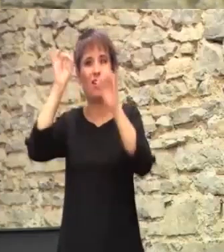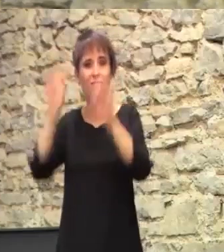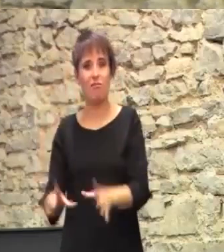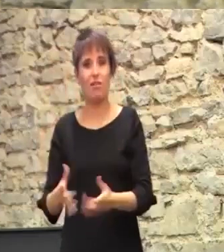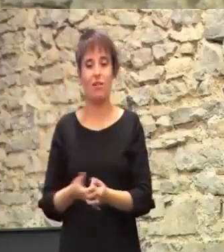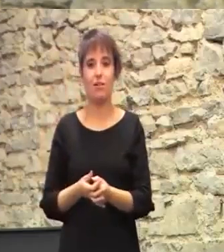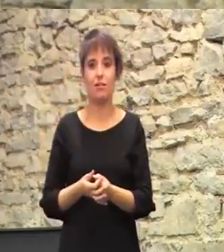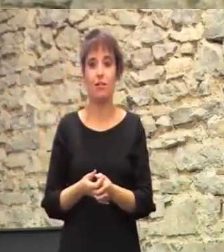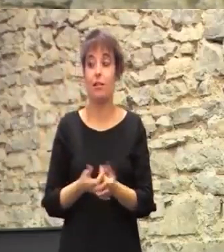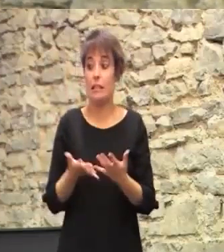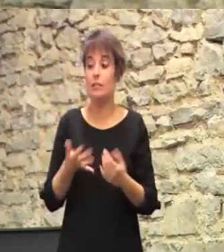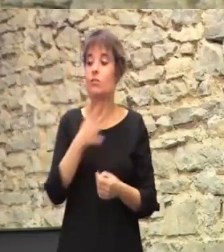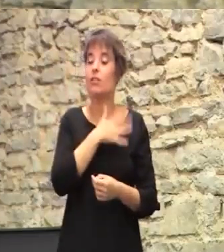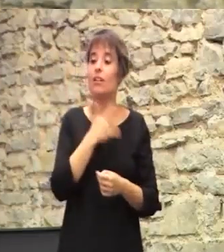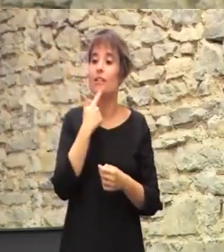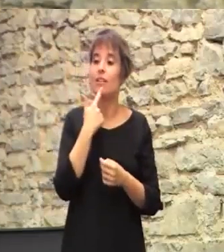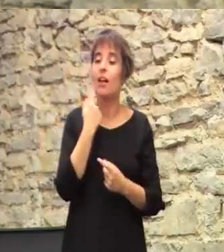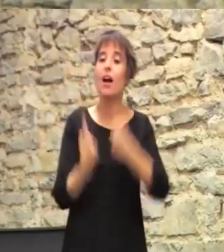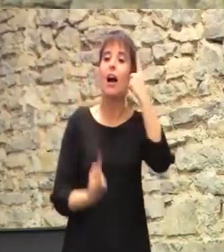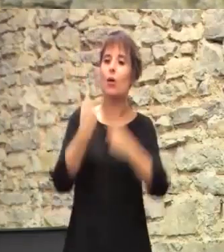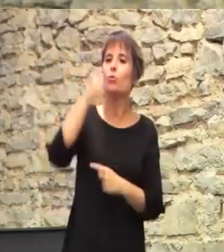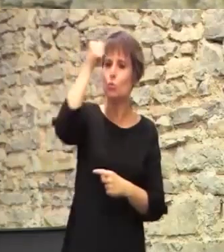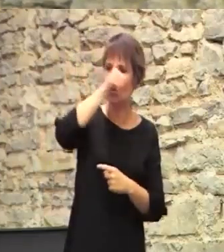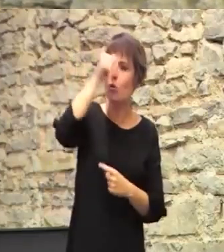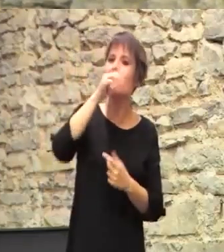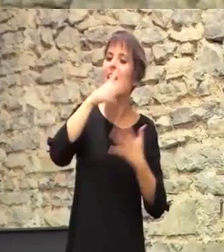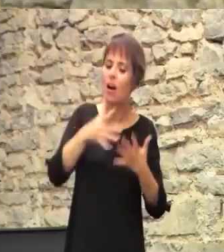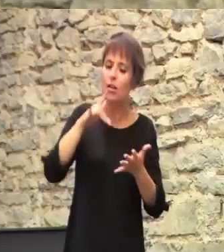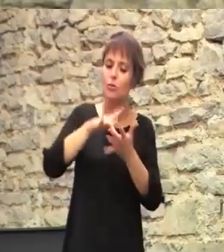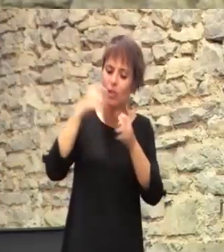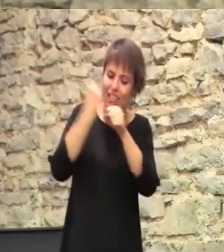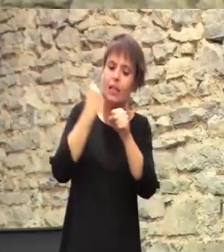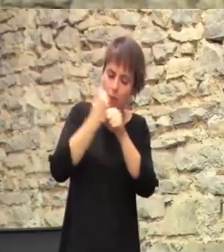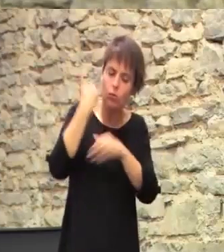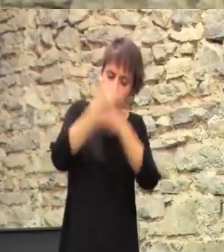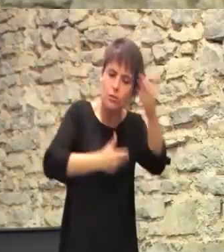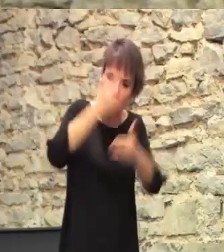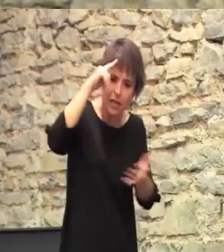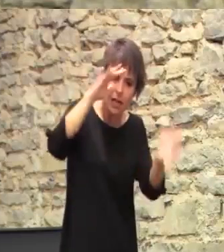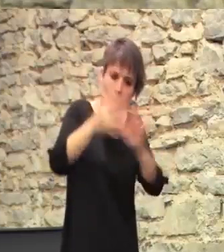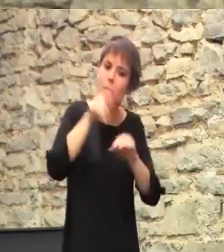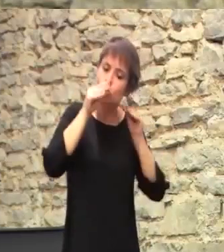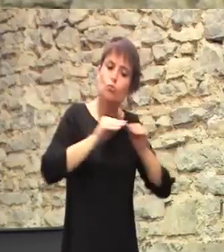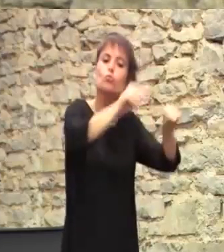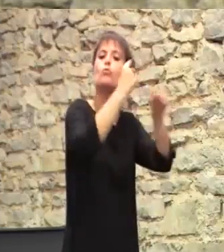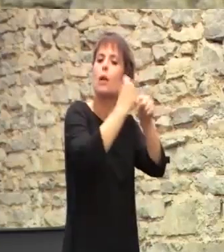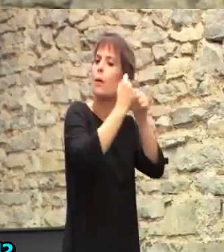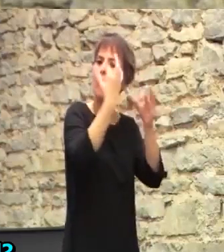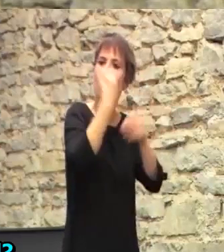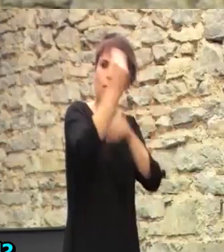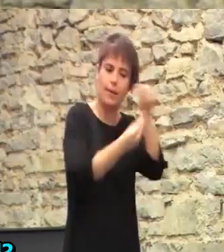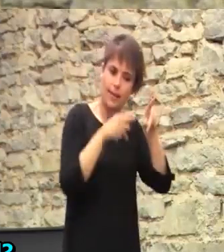y en esto hay hombres que están trabajando pero a mí me parece que eso es una tarea de ellos que de verdad lo tienen que hacer